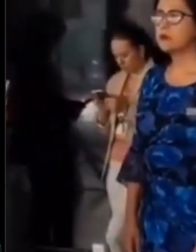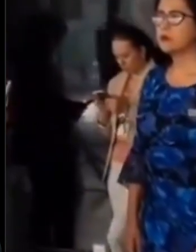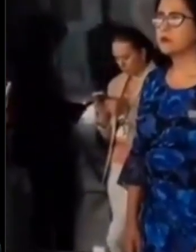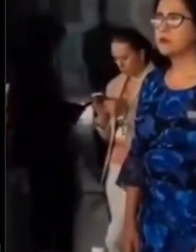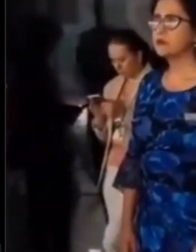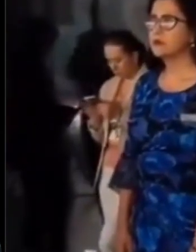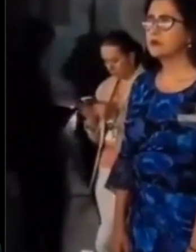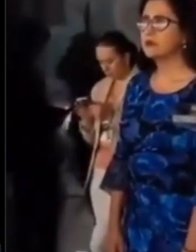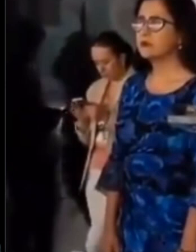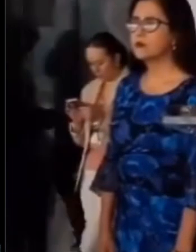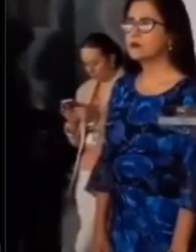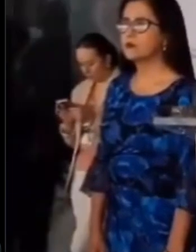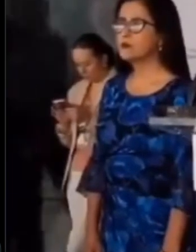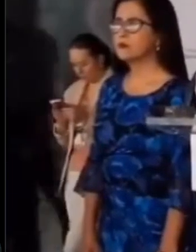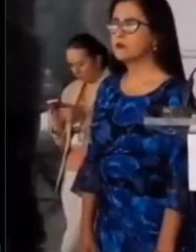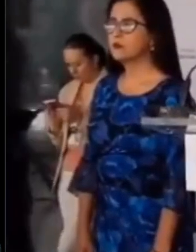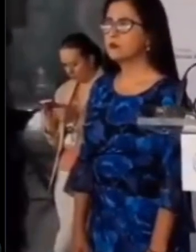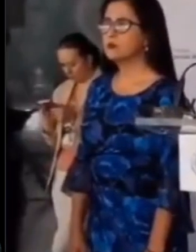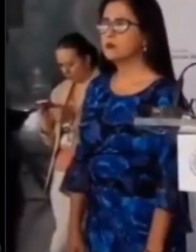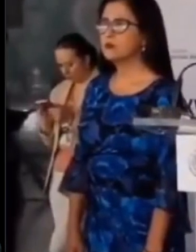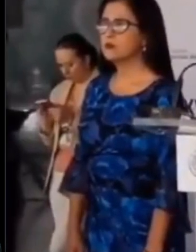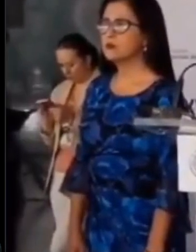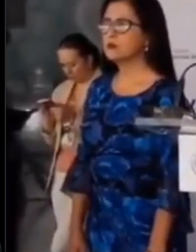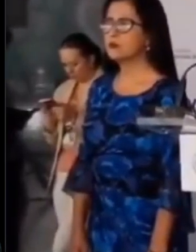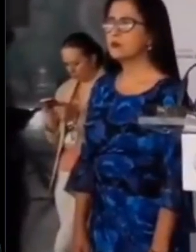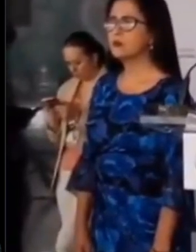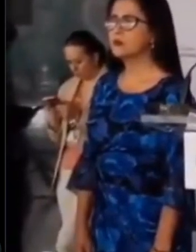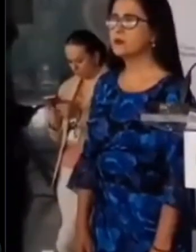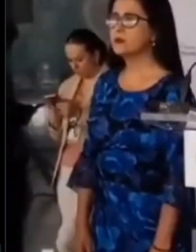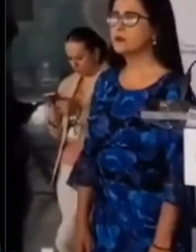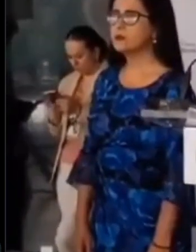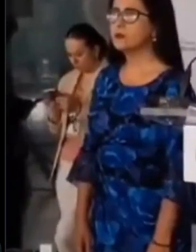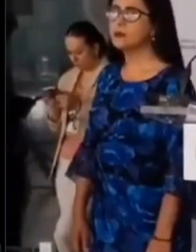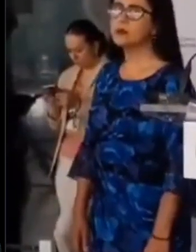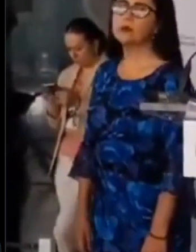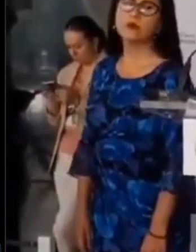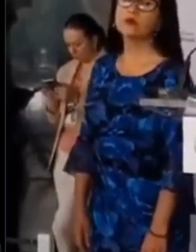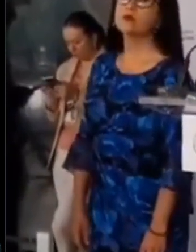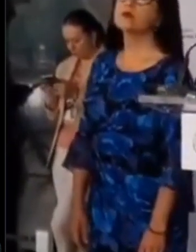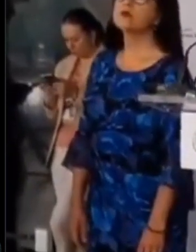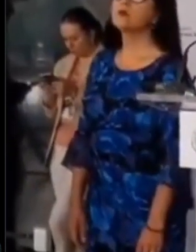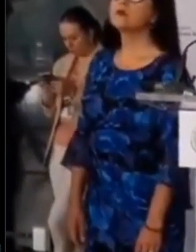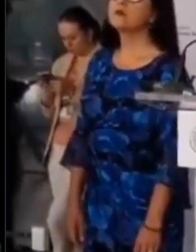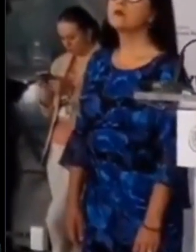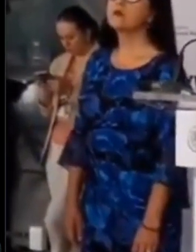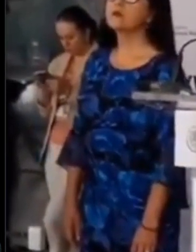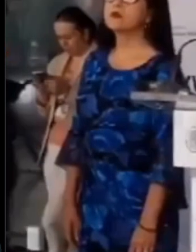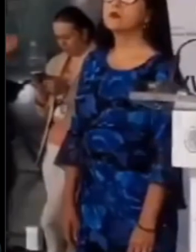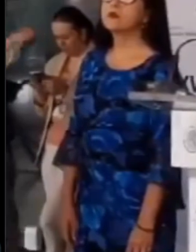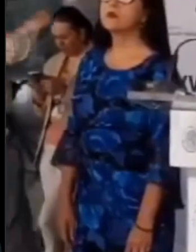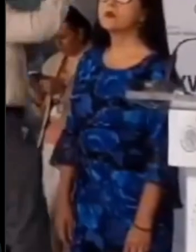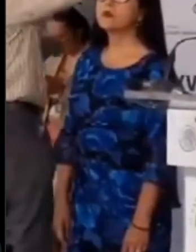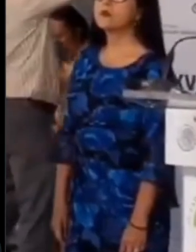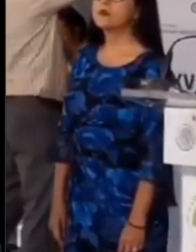México, como es la de Ricardo Salinas Pliego, la tienen archivada. No dan la